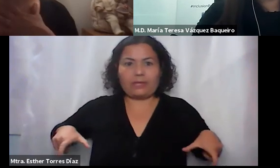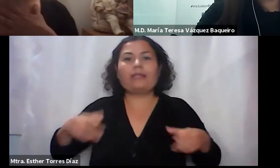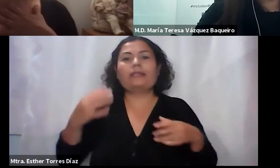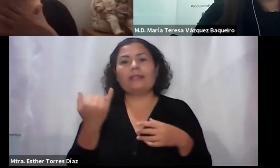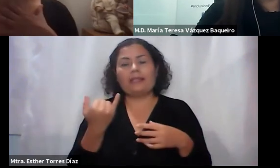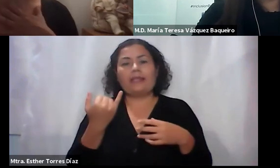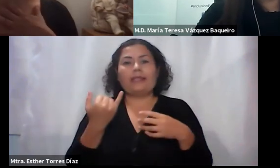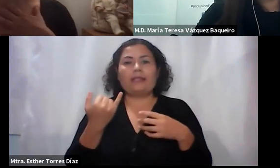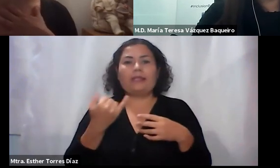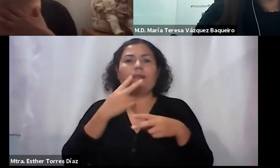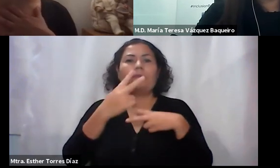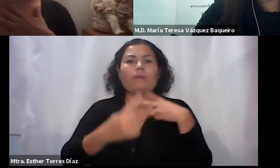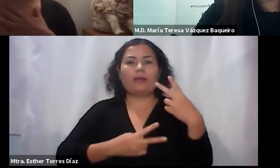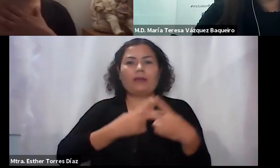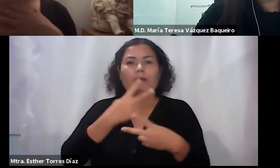vamos